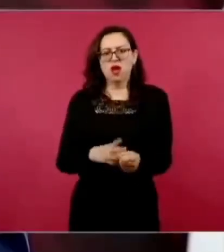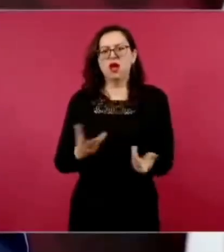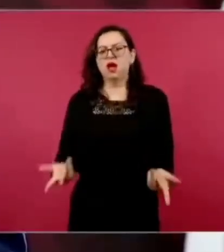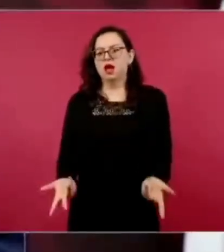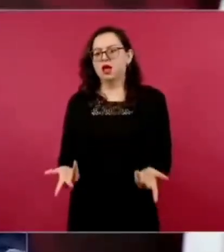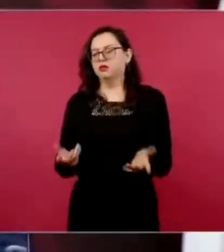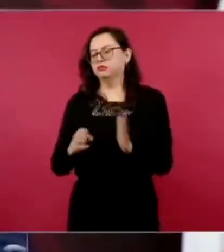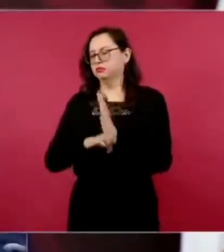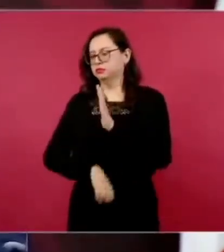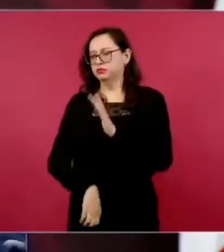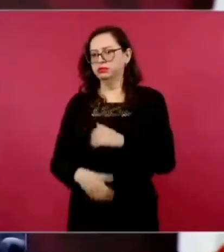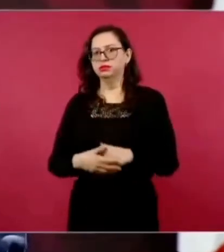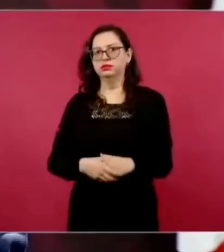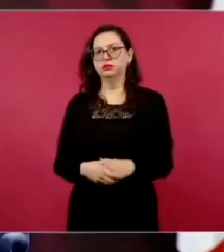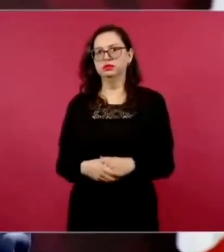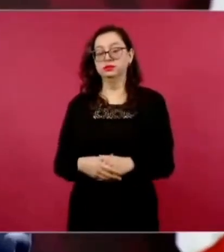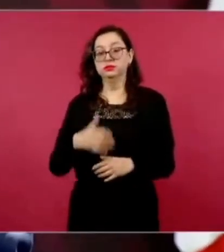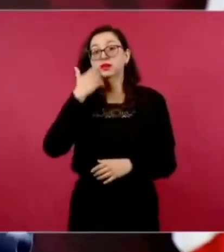abogado,